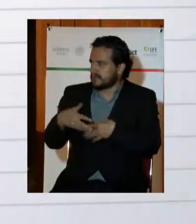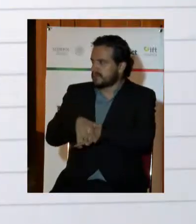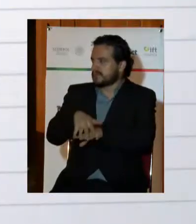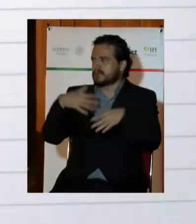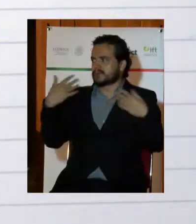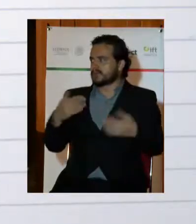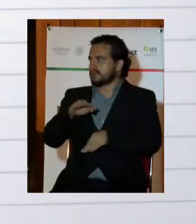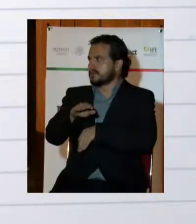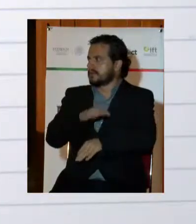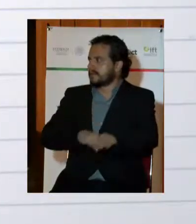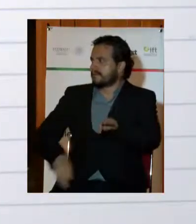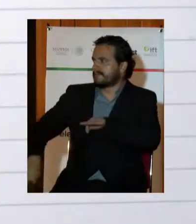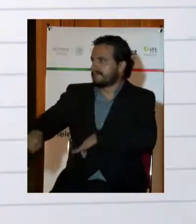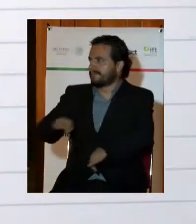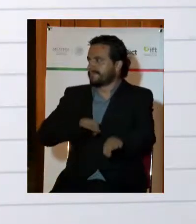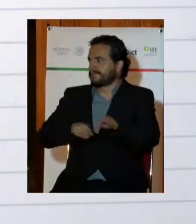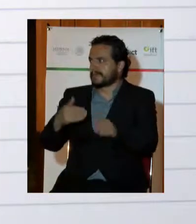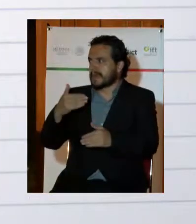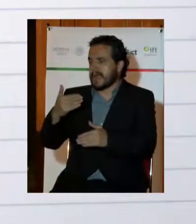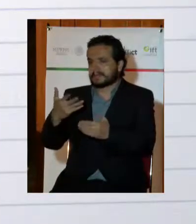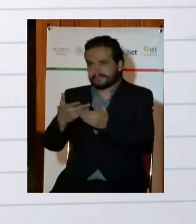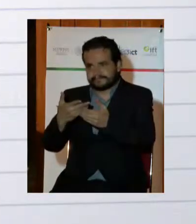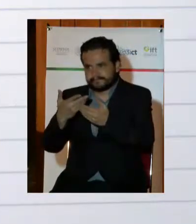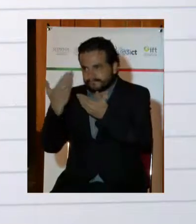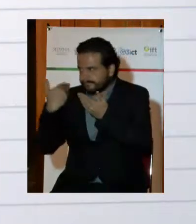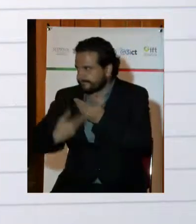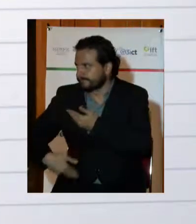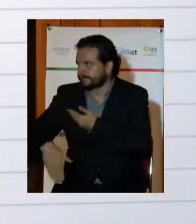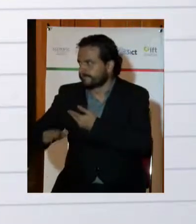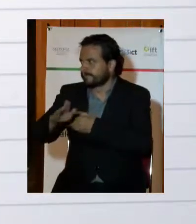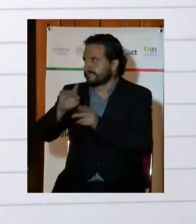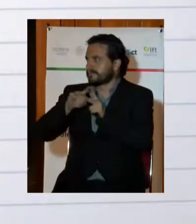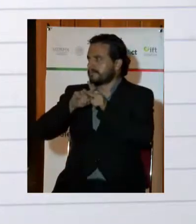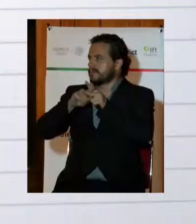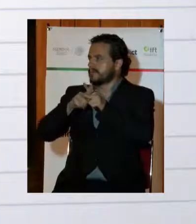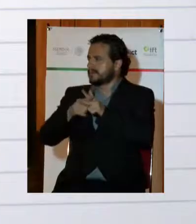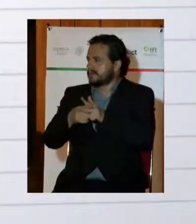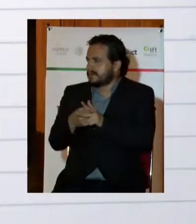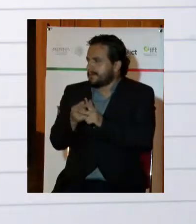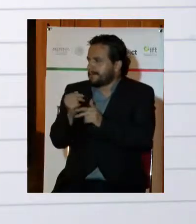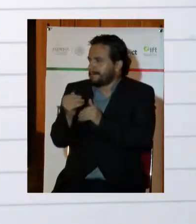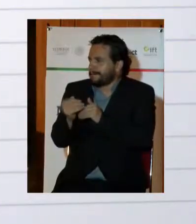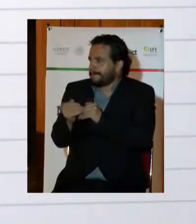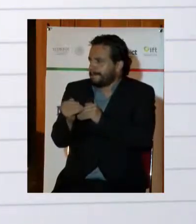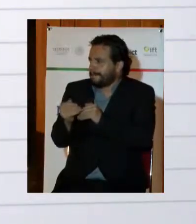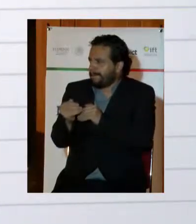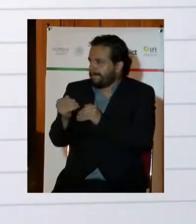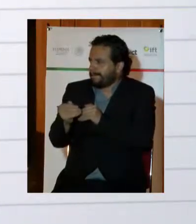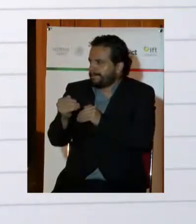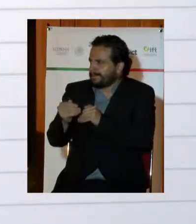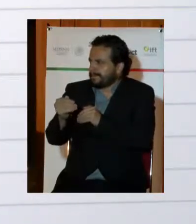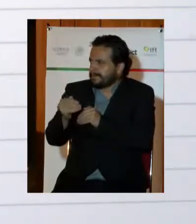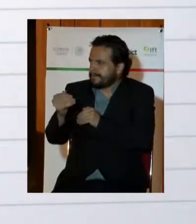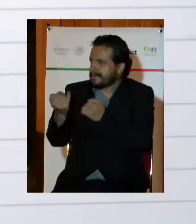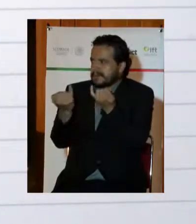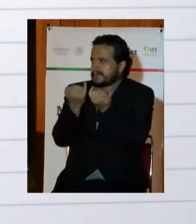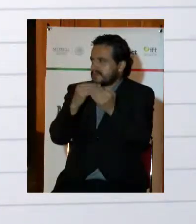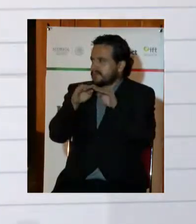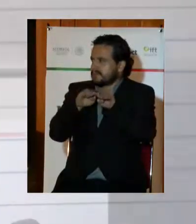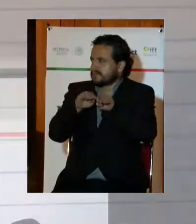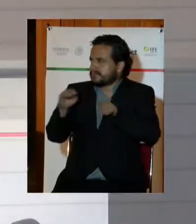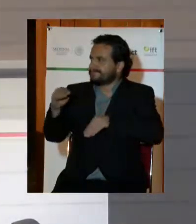todo cuando hablamos de tecnologías de la información. Hay mucho que hacer en el mundo físico, hay mucho que hacer en el mundo laboral, hay mucho tema de inclusión,